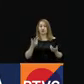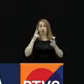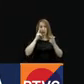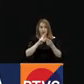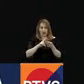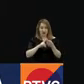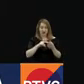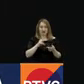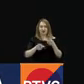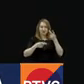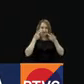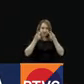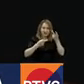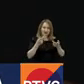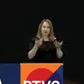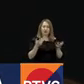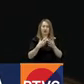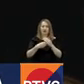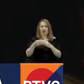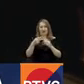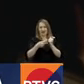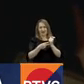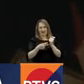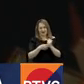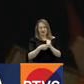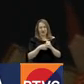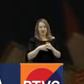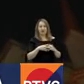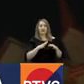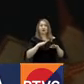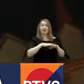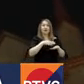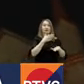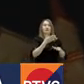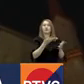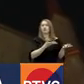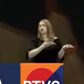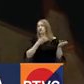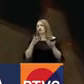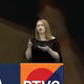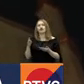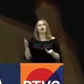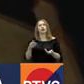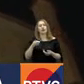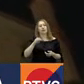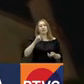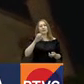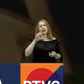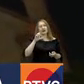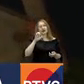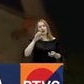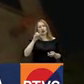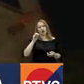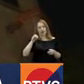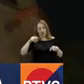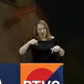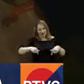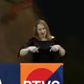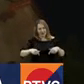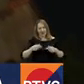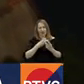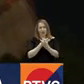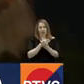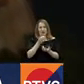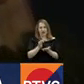represa de betania las afueras del monte de la ciudad de neiva nos trasladamos al sector de malecón ya aquí adentro en pleno corazón de la capital del departamento del